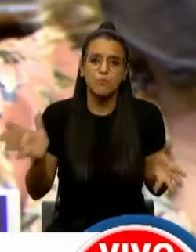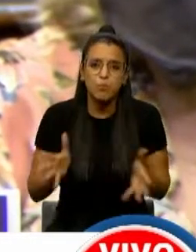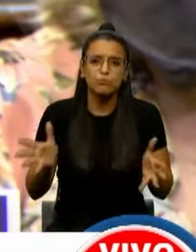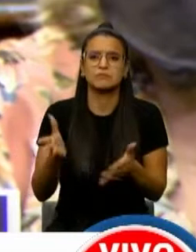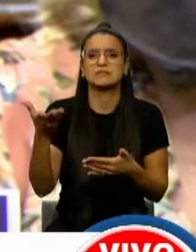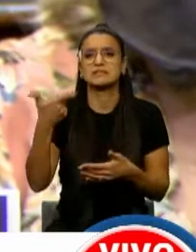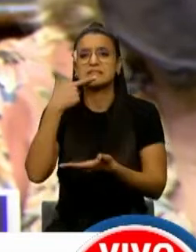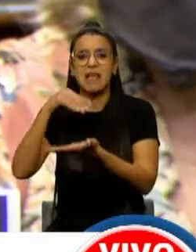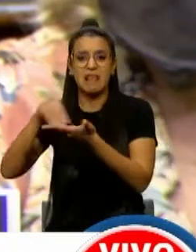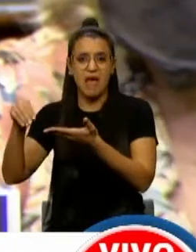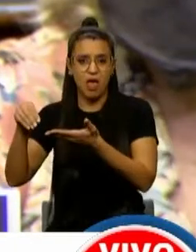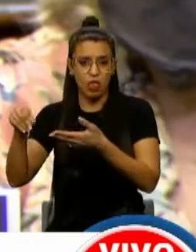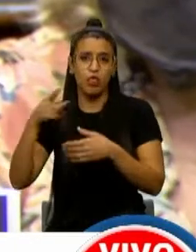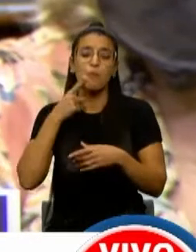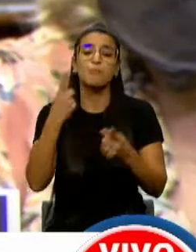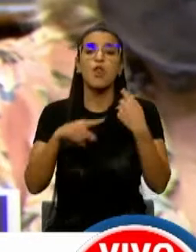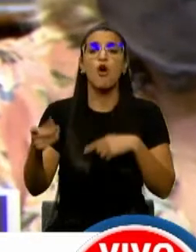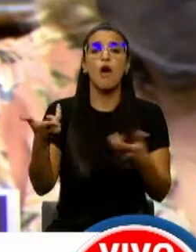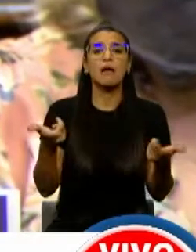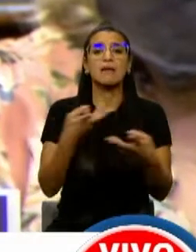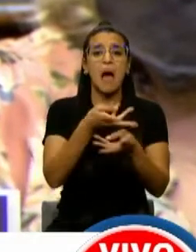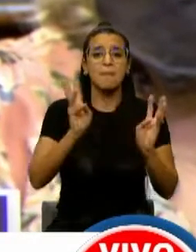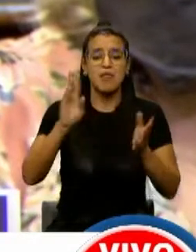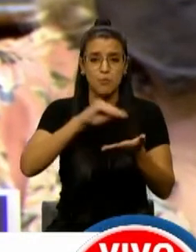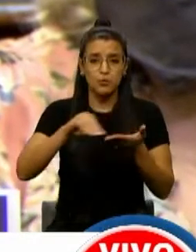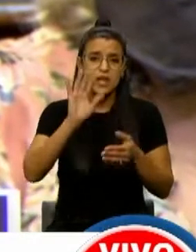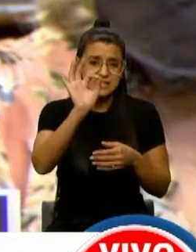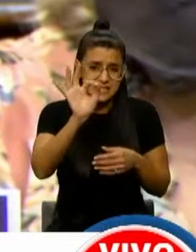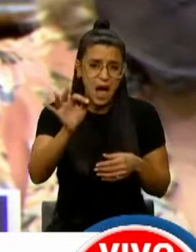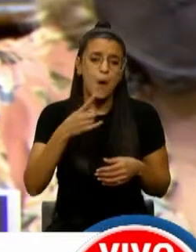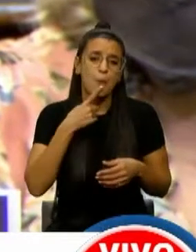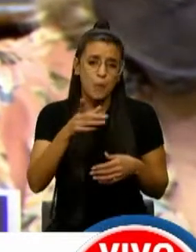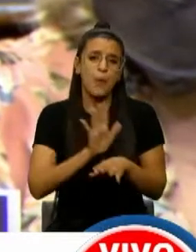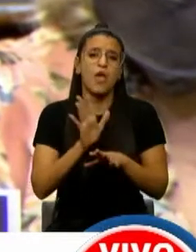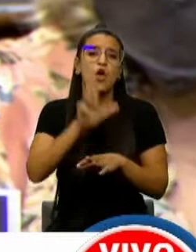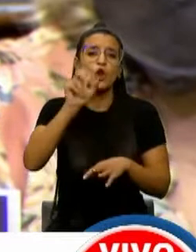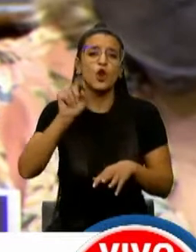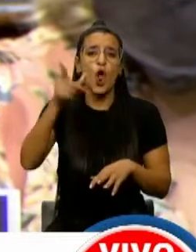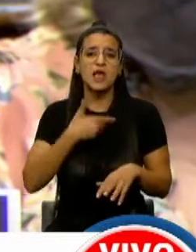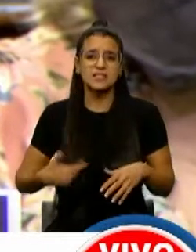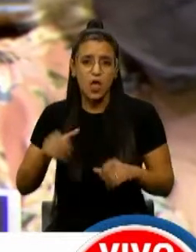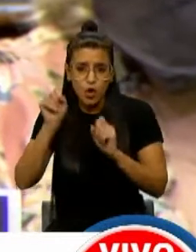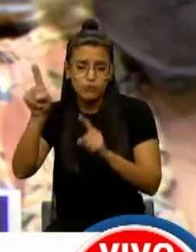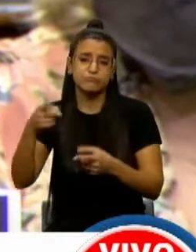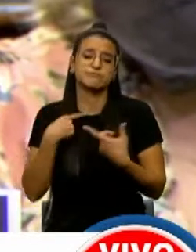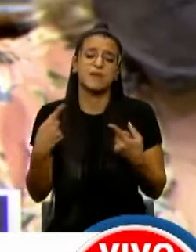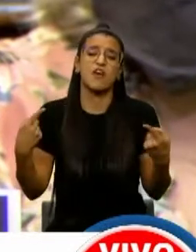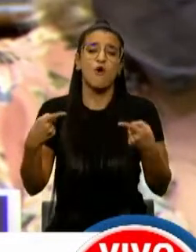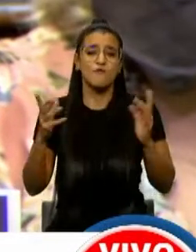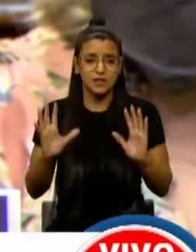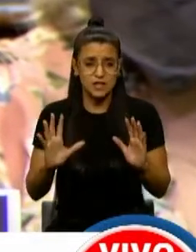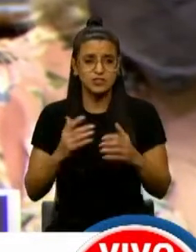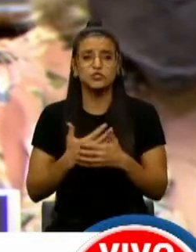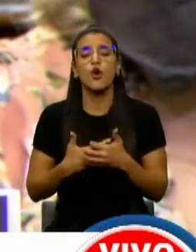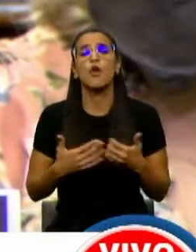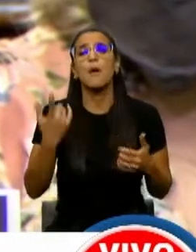Nación, pero cuando la Cámara de Diputados la toma, sabe que está marcando un rol del Estado a una confrontación que